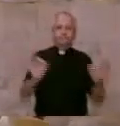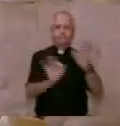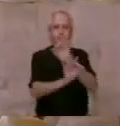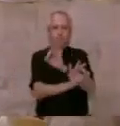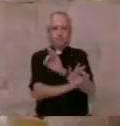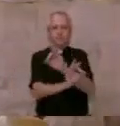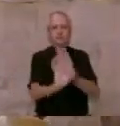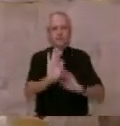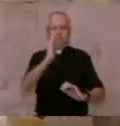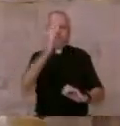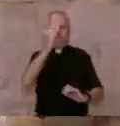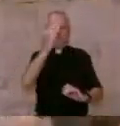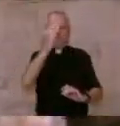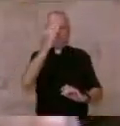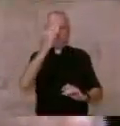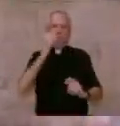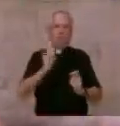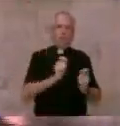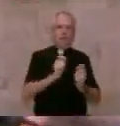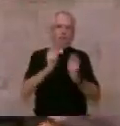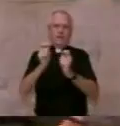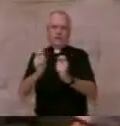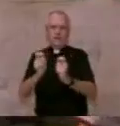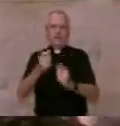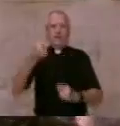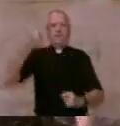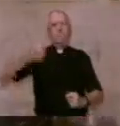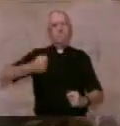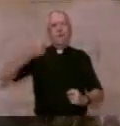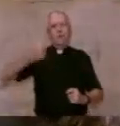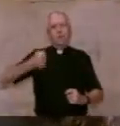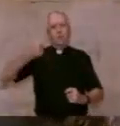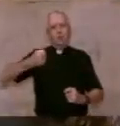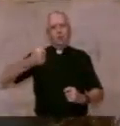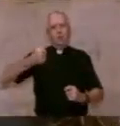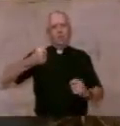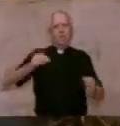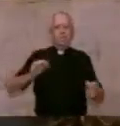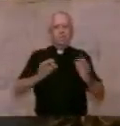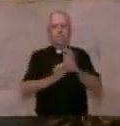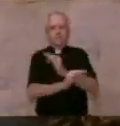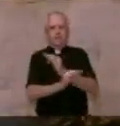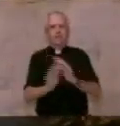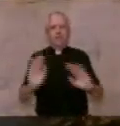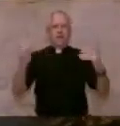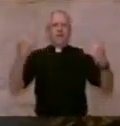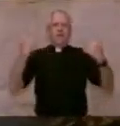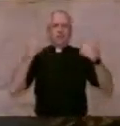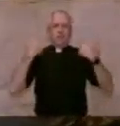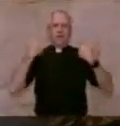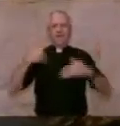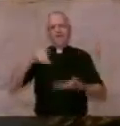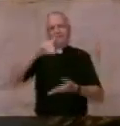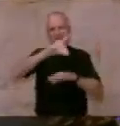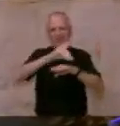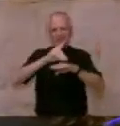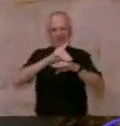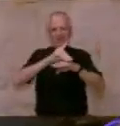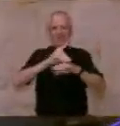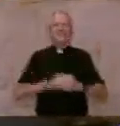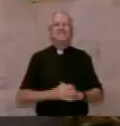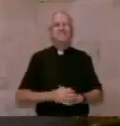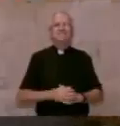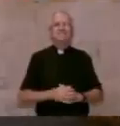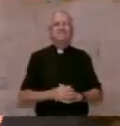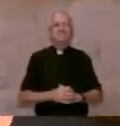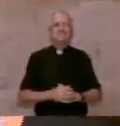Gordo, quien la presida cuando el nuncio le entregue el báculo, pasando de electo a titular de la sede.